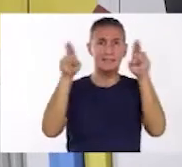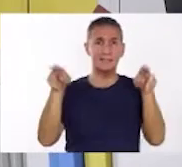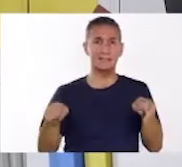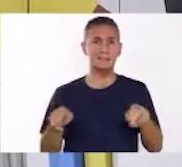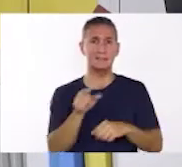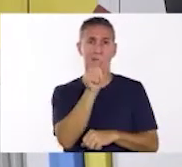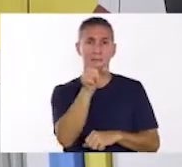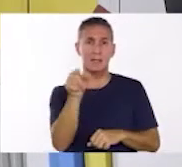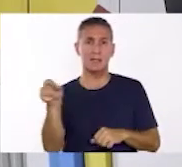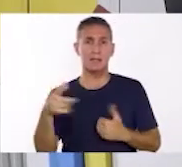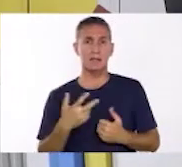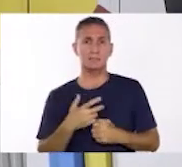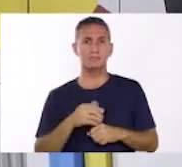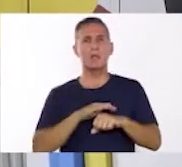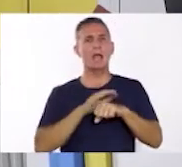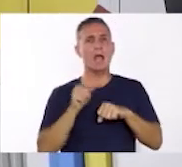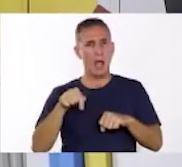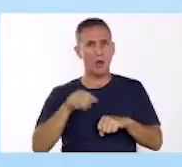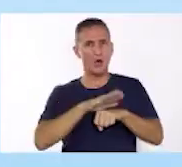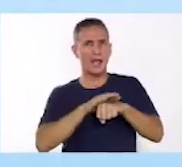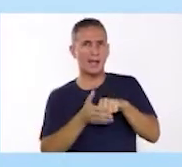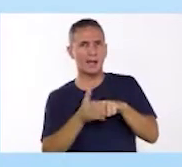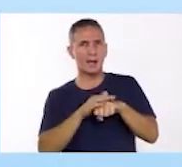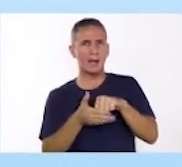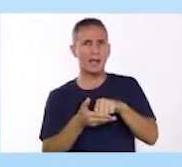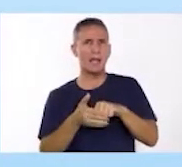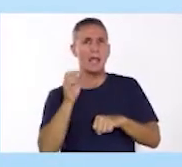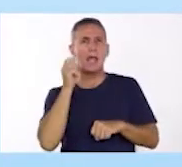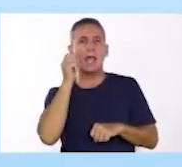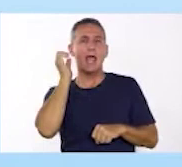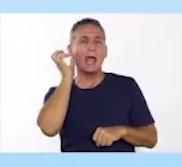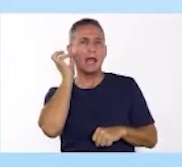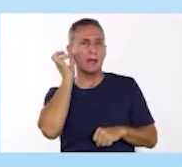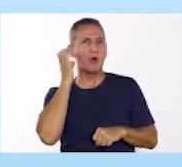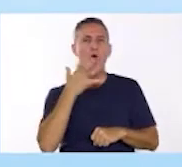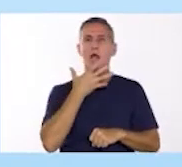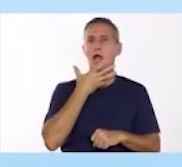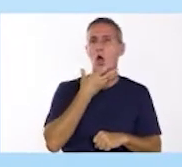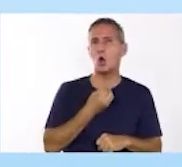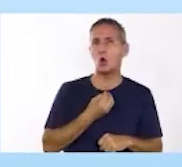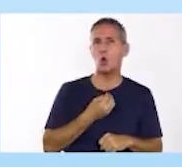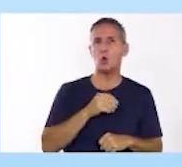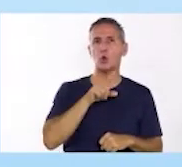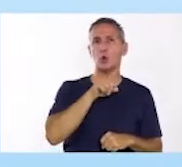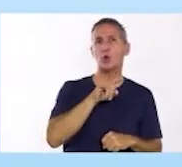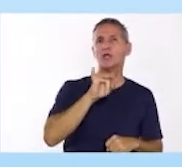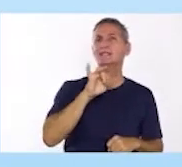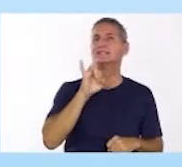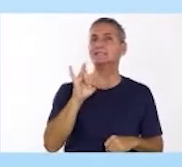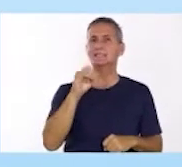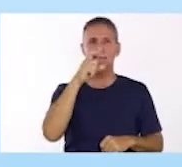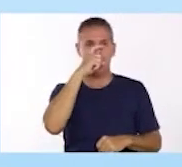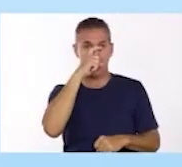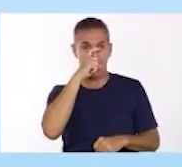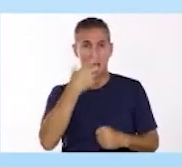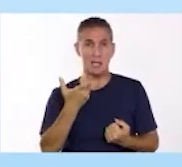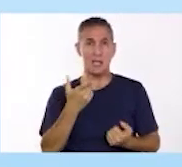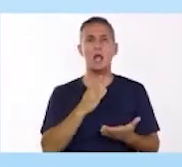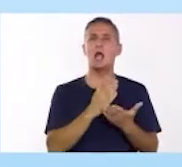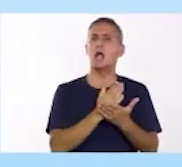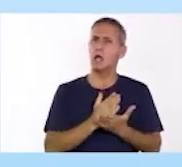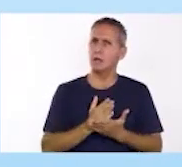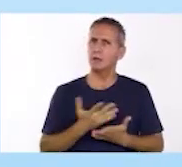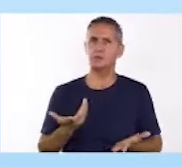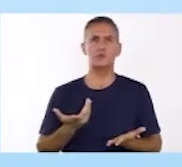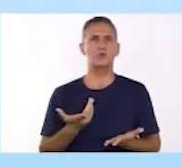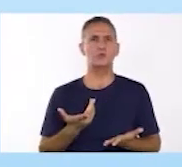de personajes. Está la hermana. La hermana es una gente joven, tiene 17 años, también